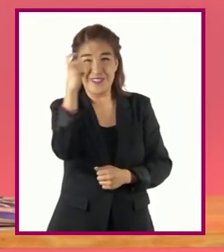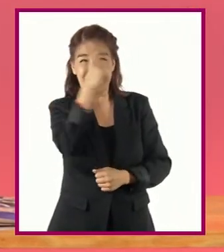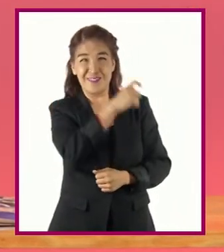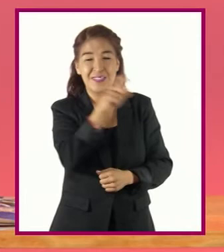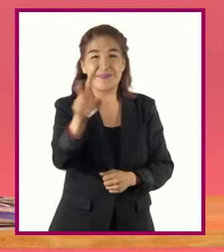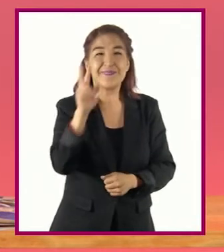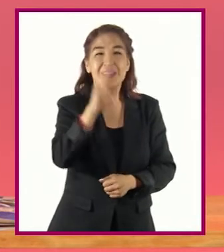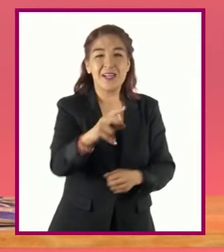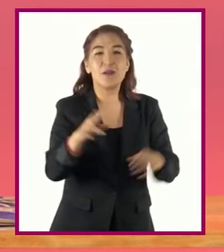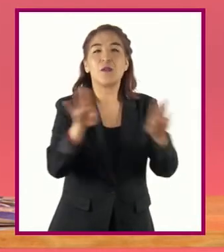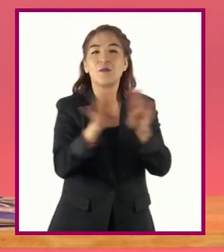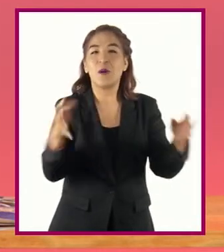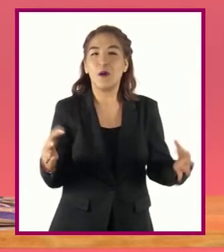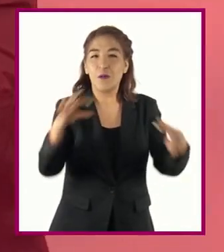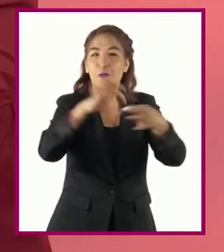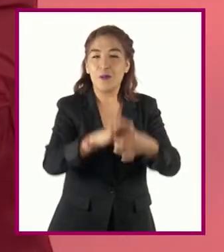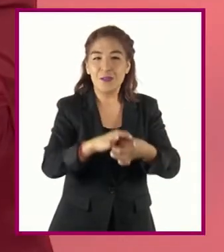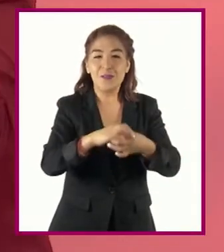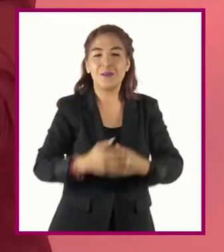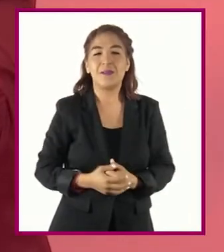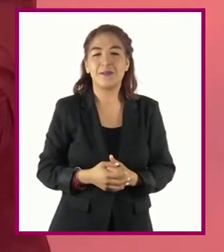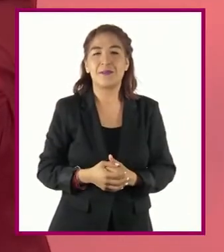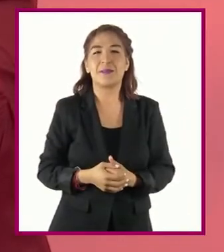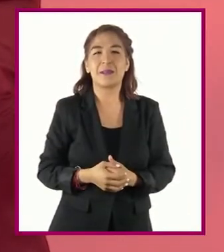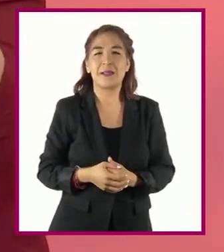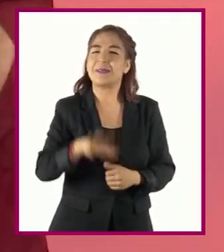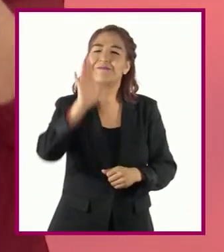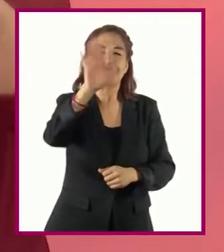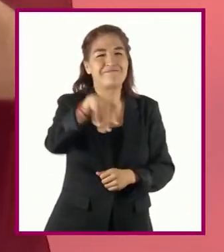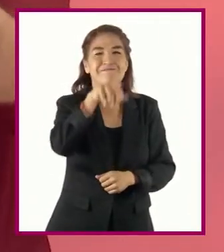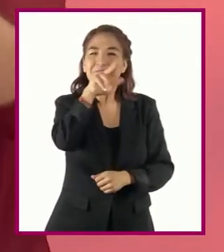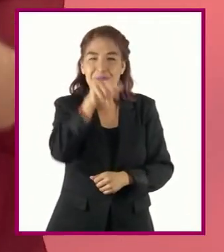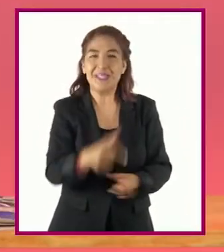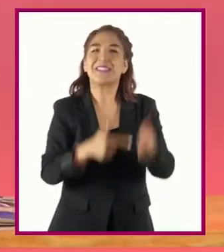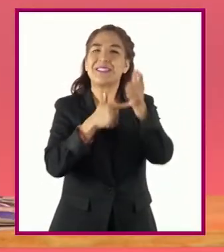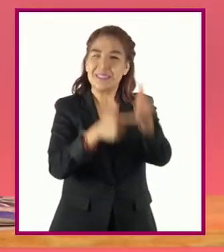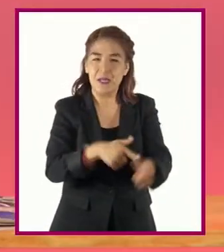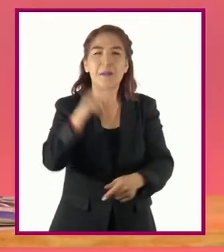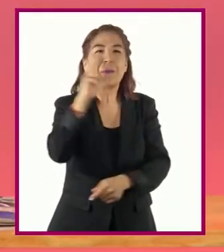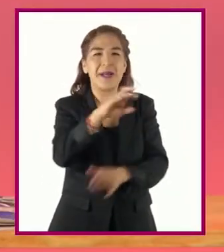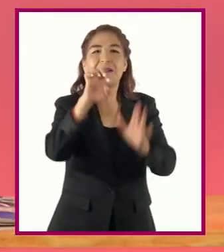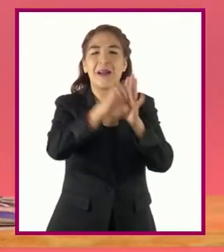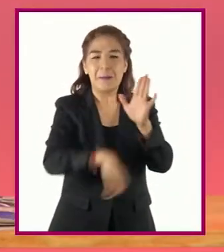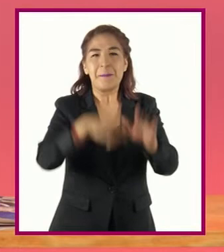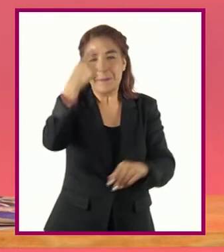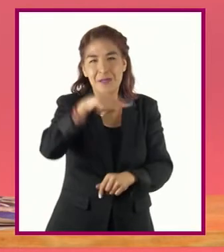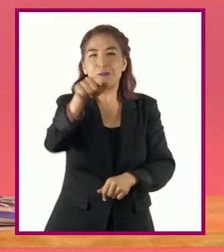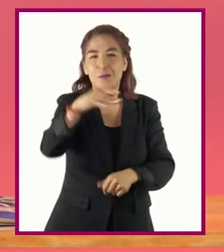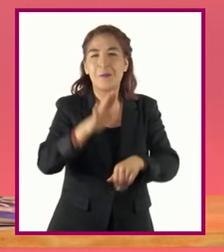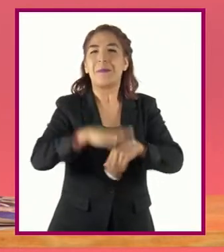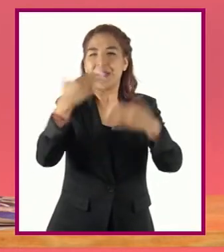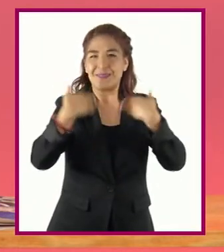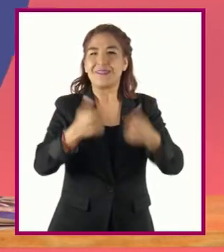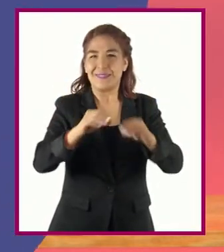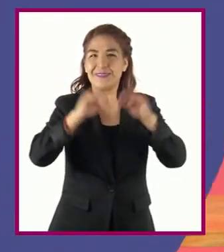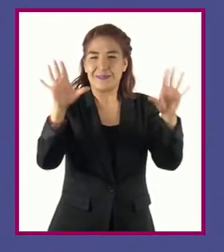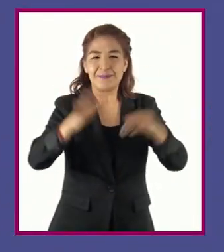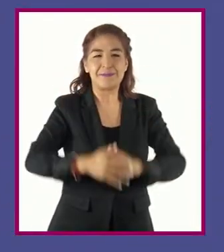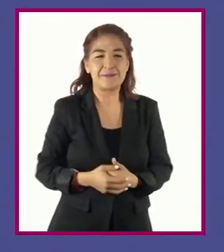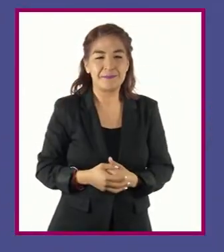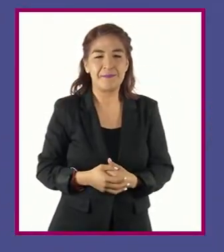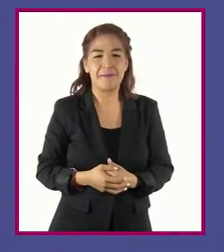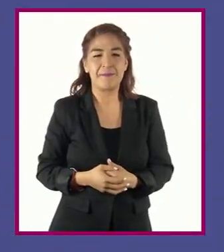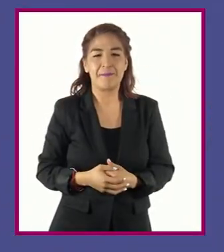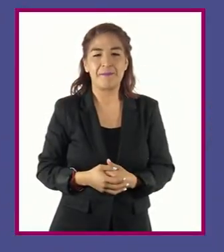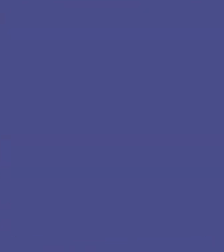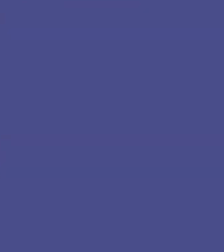ubicar el conector de contraste? No se preocupen. Sigamos viendo ejemplos para que quede más claro. Por